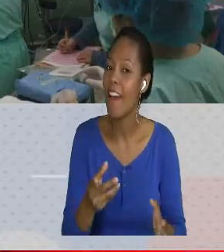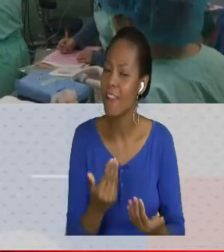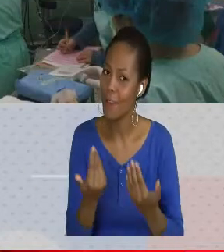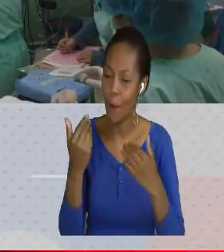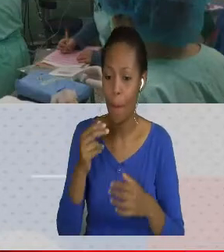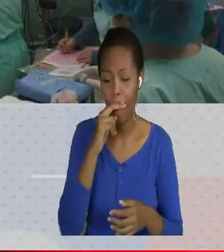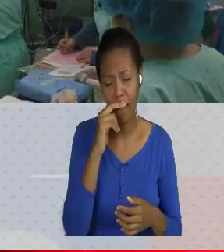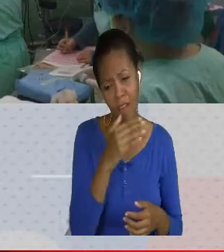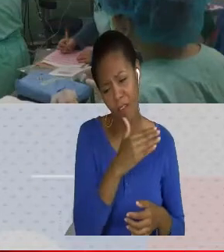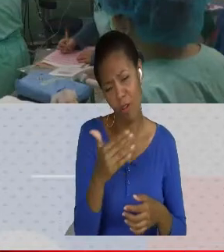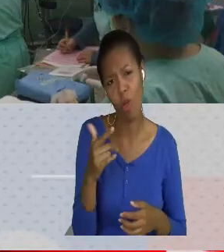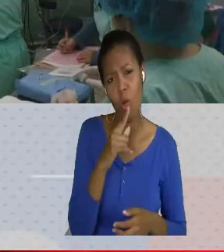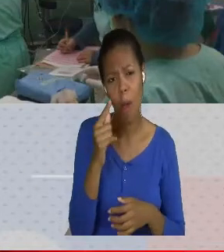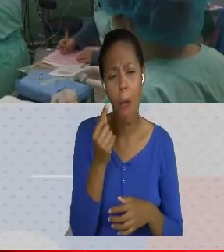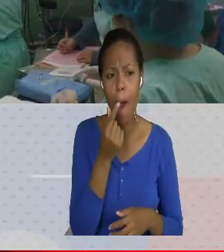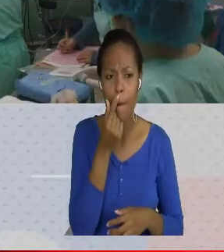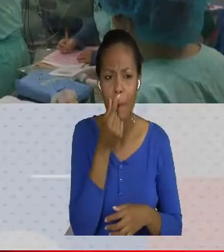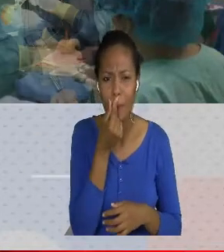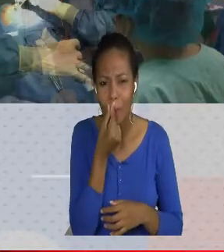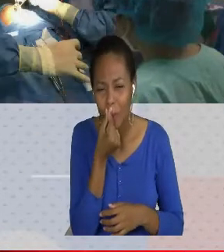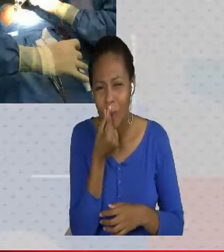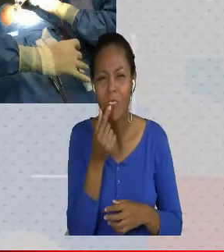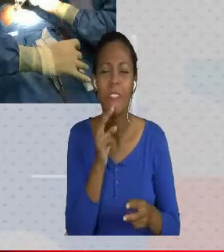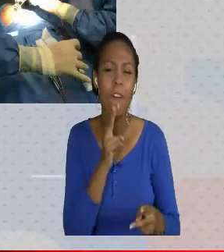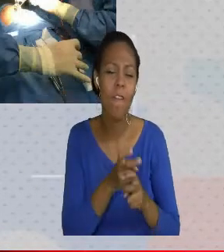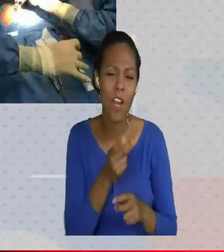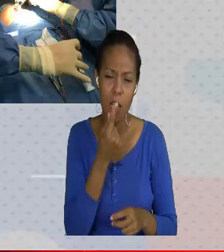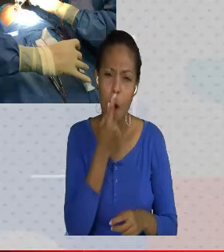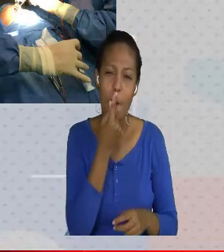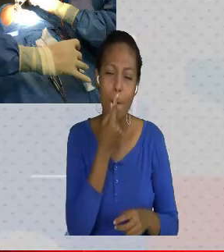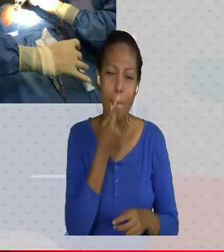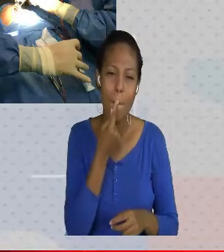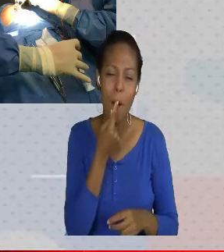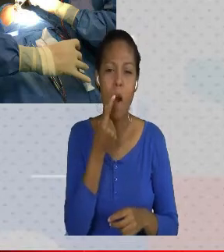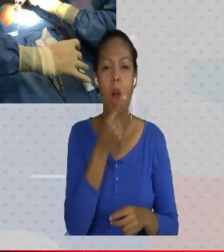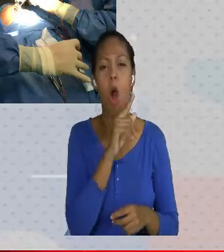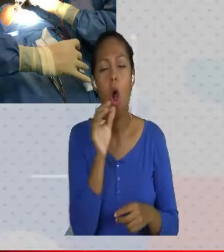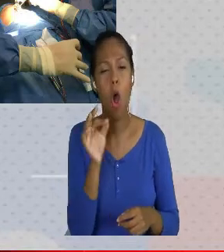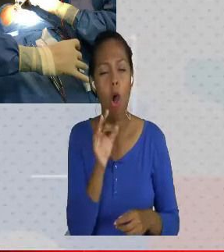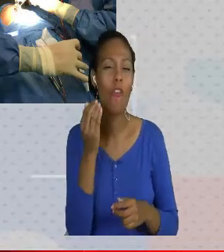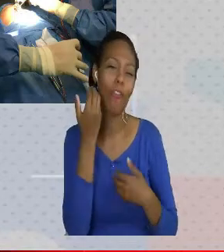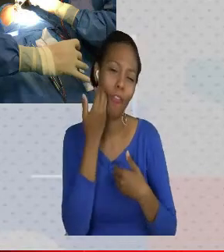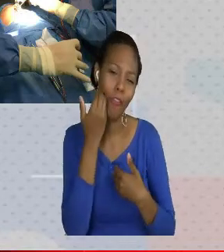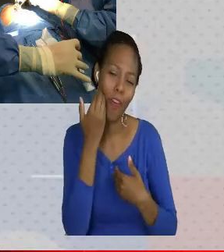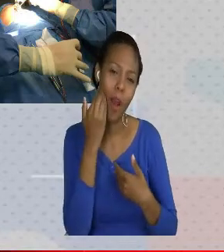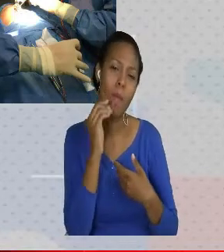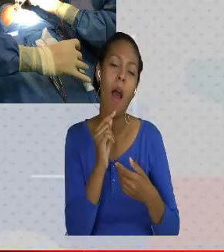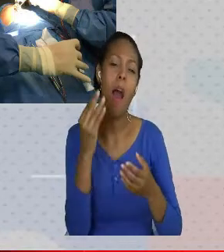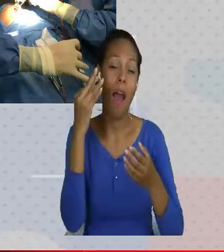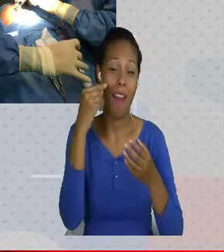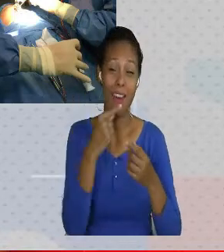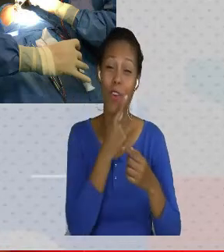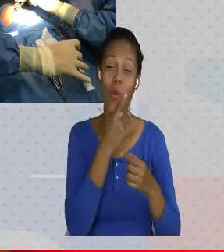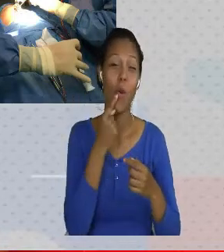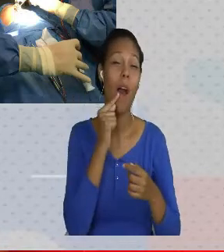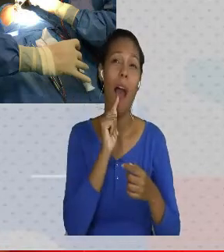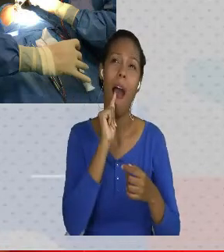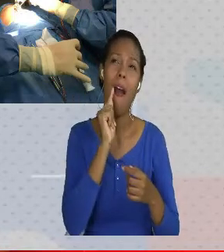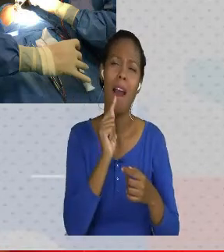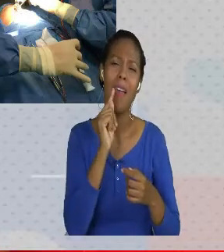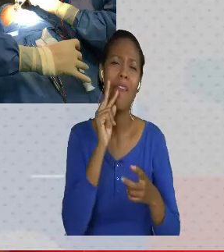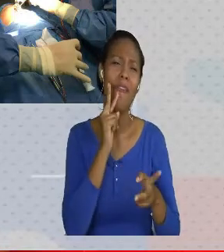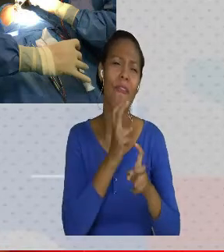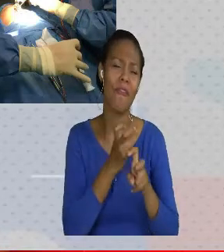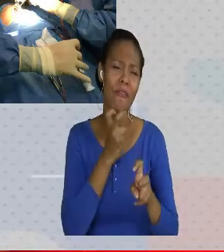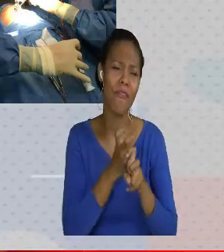que se encuentran en estas condiciones con labio leporino y paladar hendido, que muchas veces se encuentran con las dos condiciones